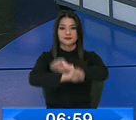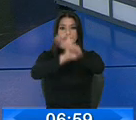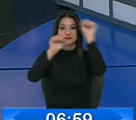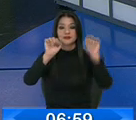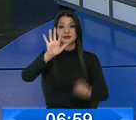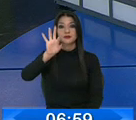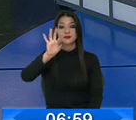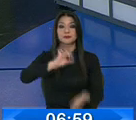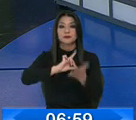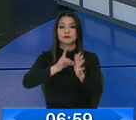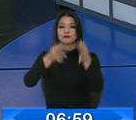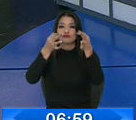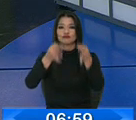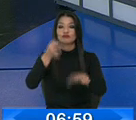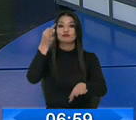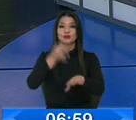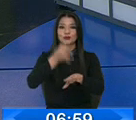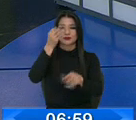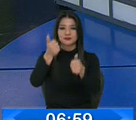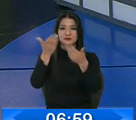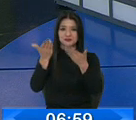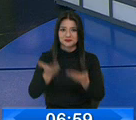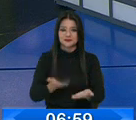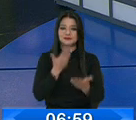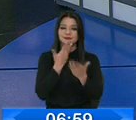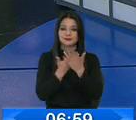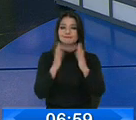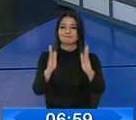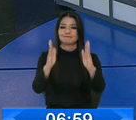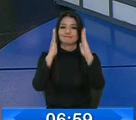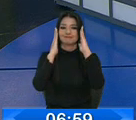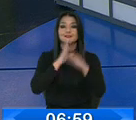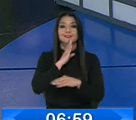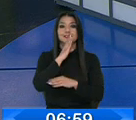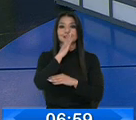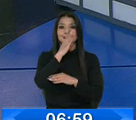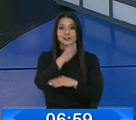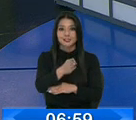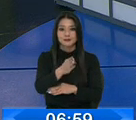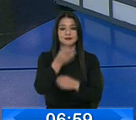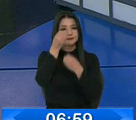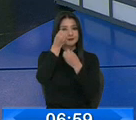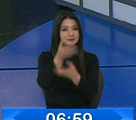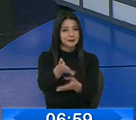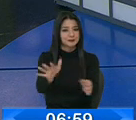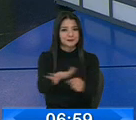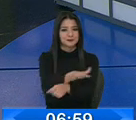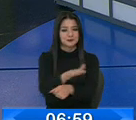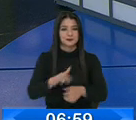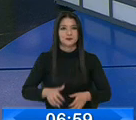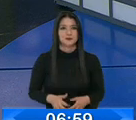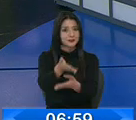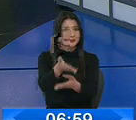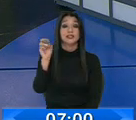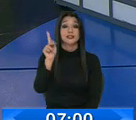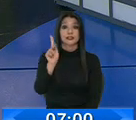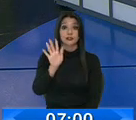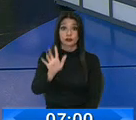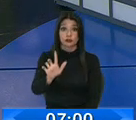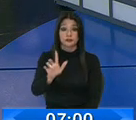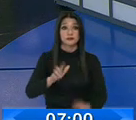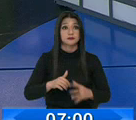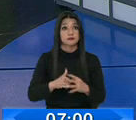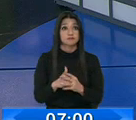de la mañana, así que darles la bienvenida y agradecerles por estar siempre en nuestra sintonía para estar muy bien informados. Hace friecito. Por